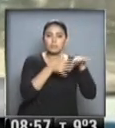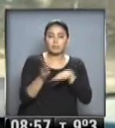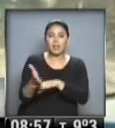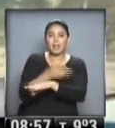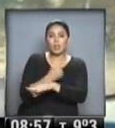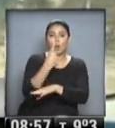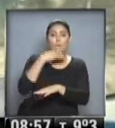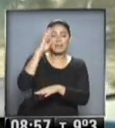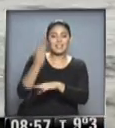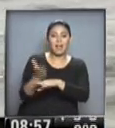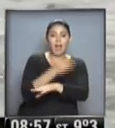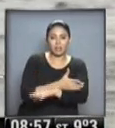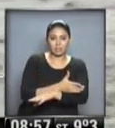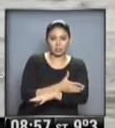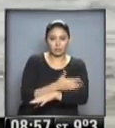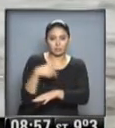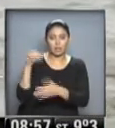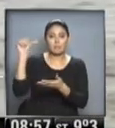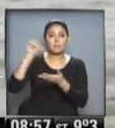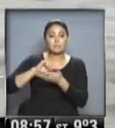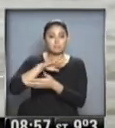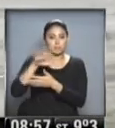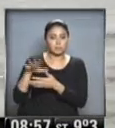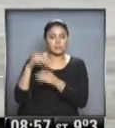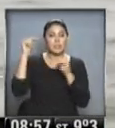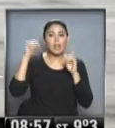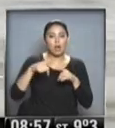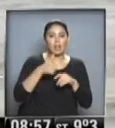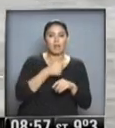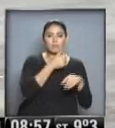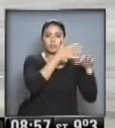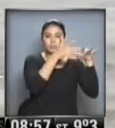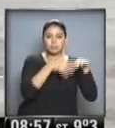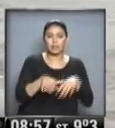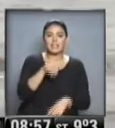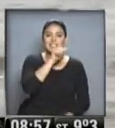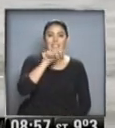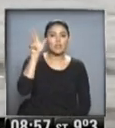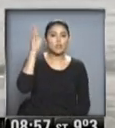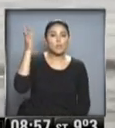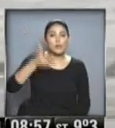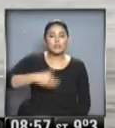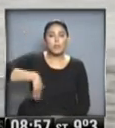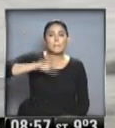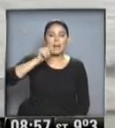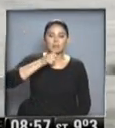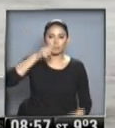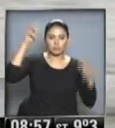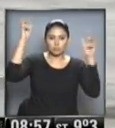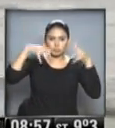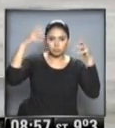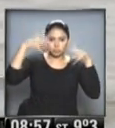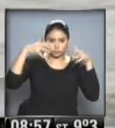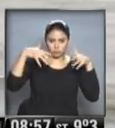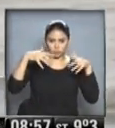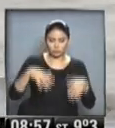un mes en el país asiático y se están produciendo precipitaciones un 68% más elevadas de lo